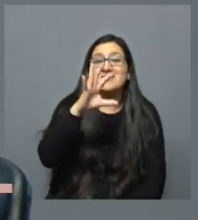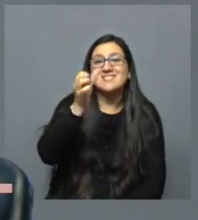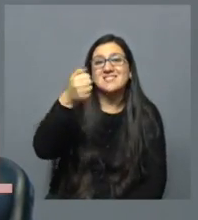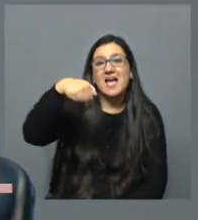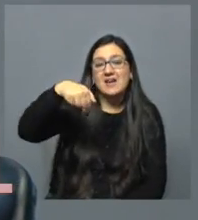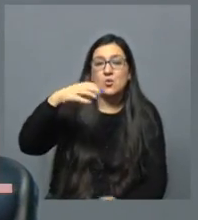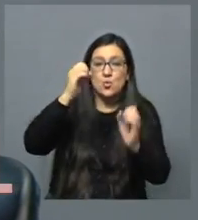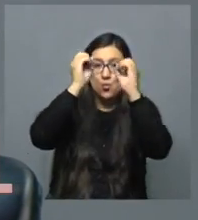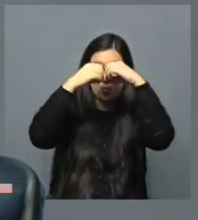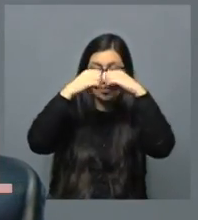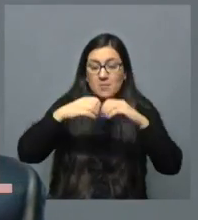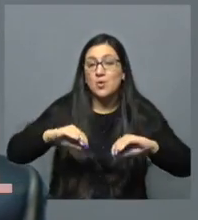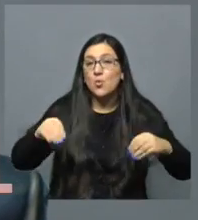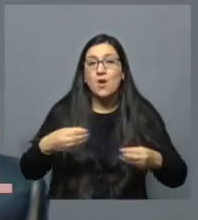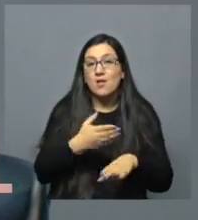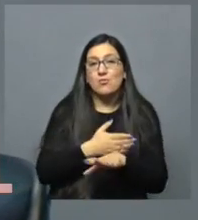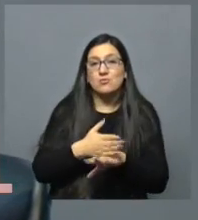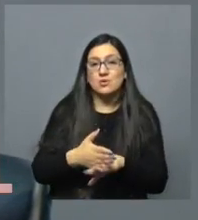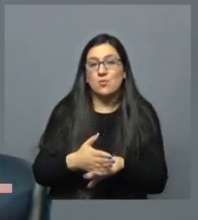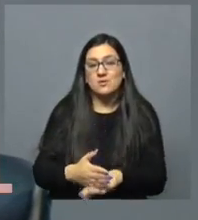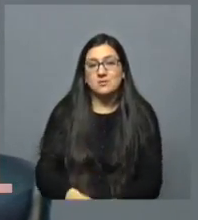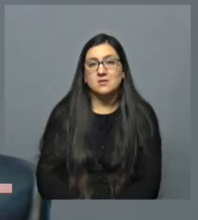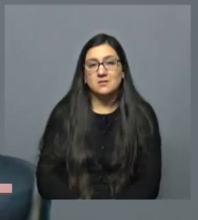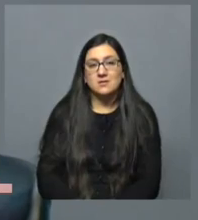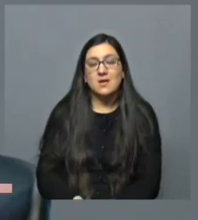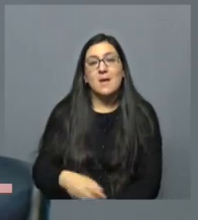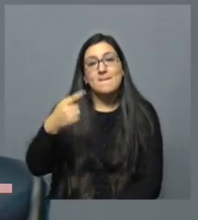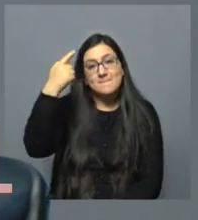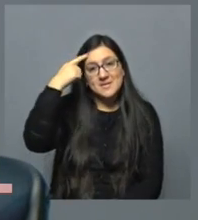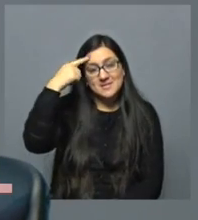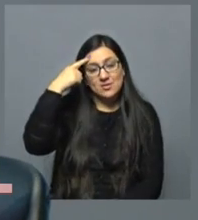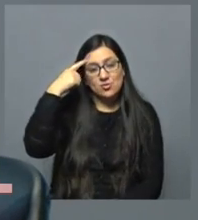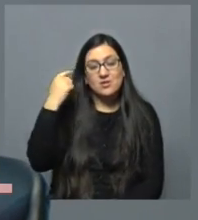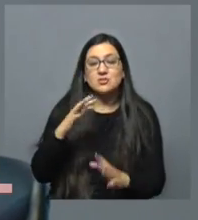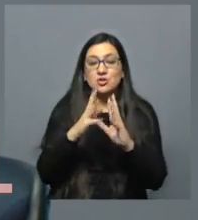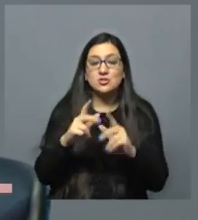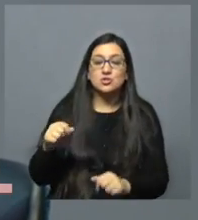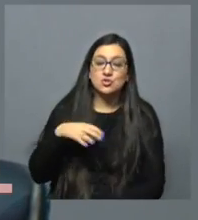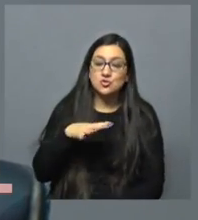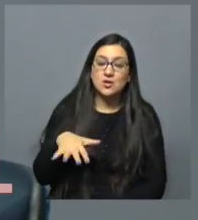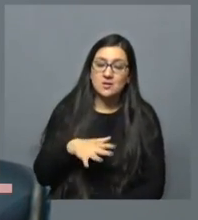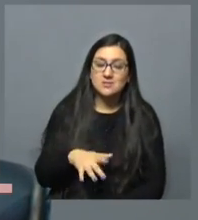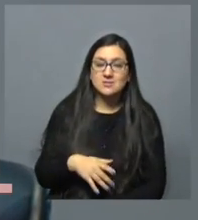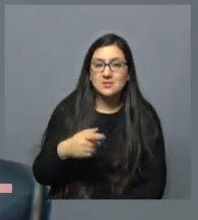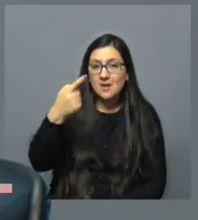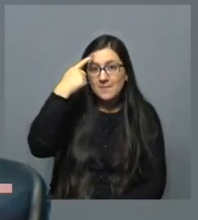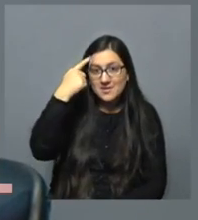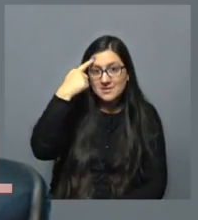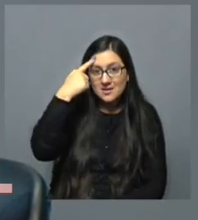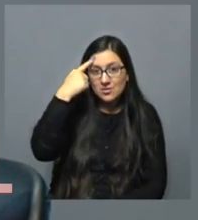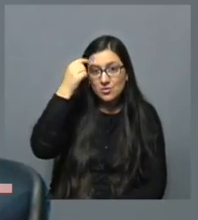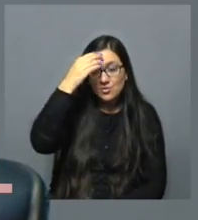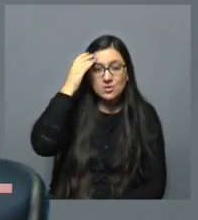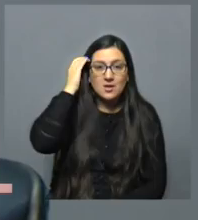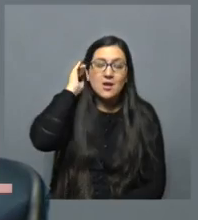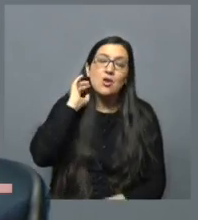¿qué consecuencias tiene, sobre todo pensando, no solo desde la academia, sino de las organizaciones sociales? Es decir, se está pensando en lo